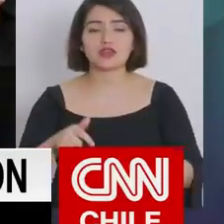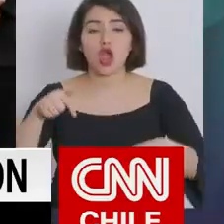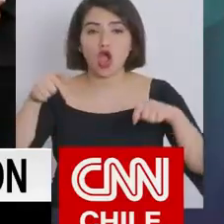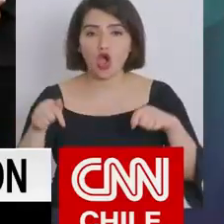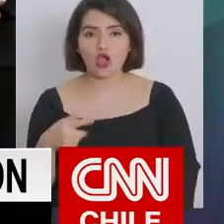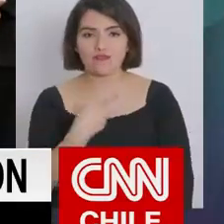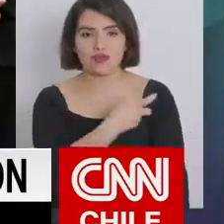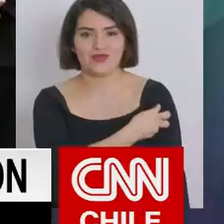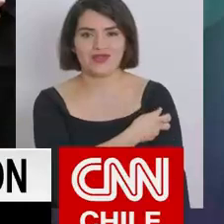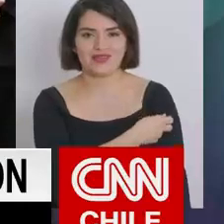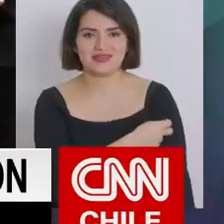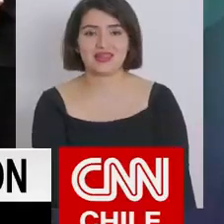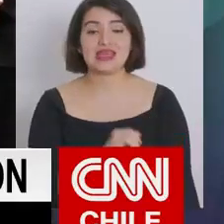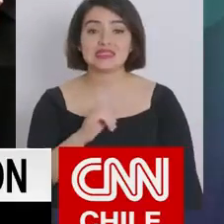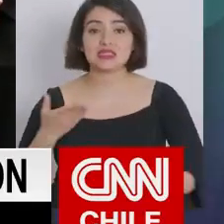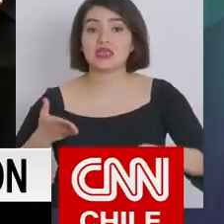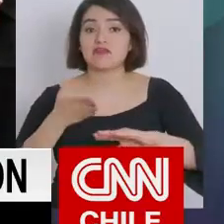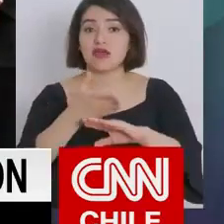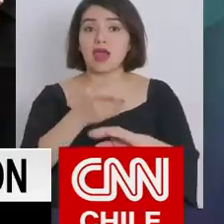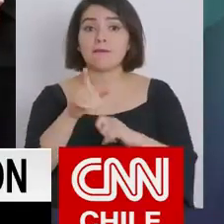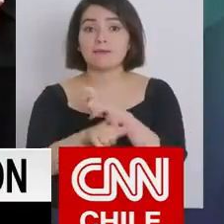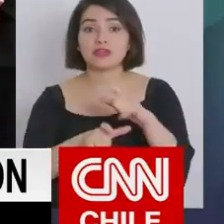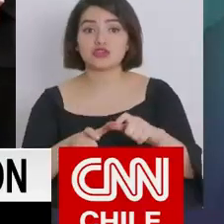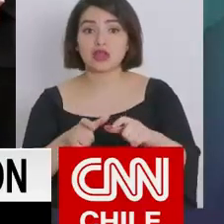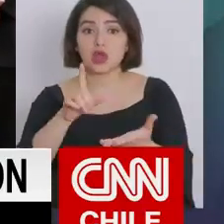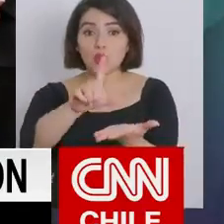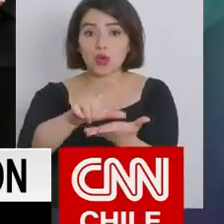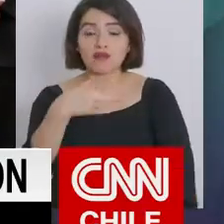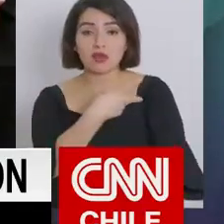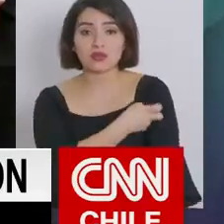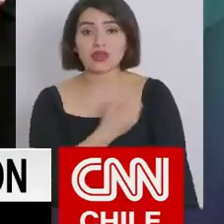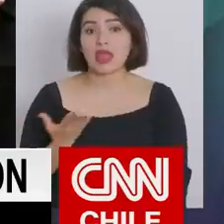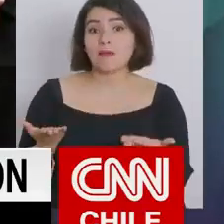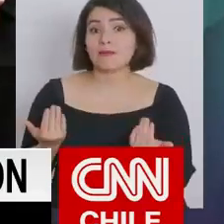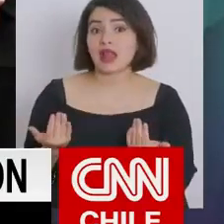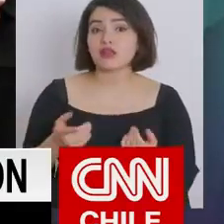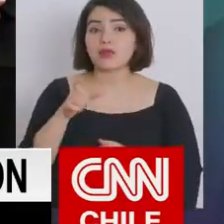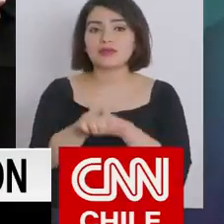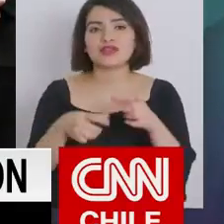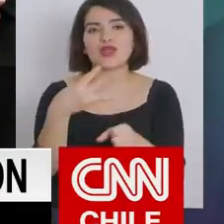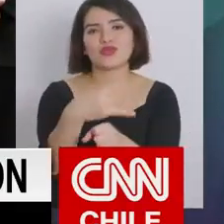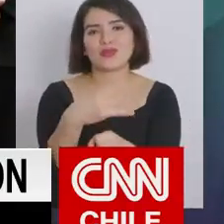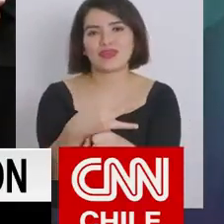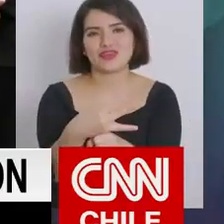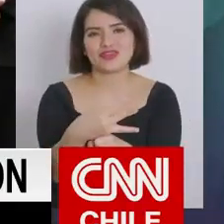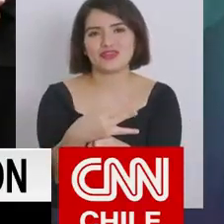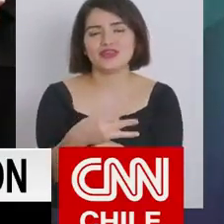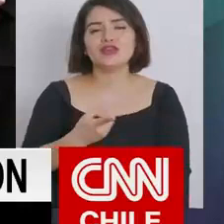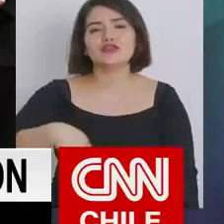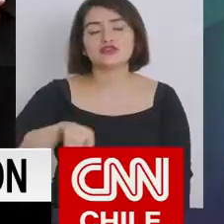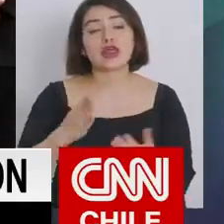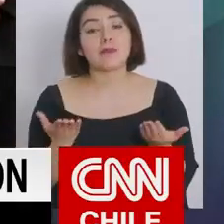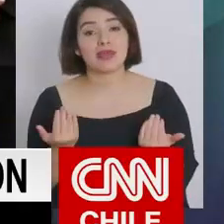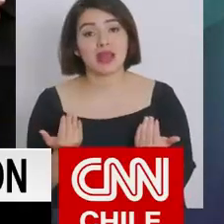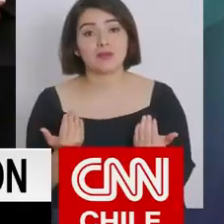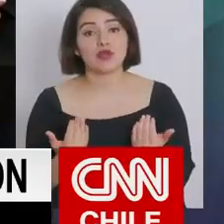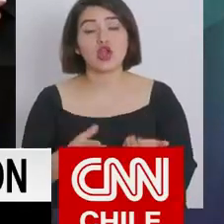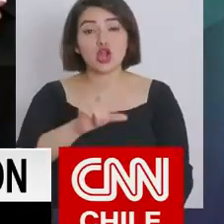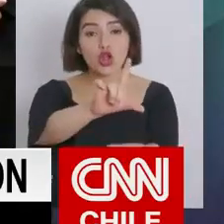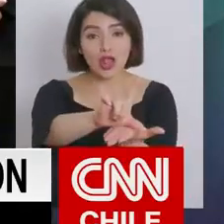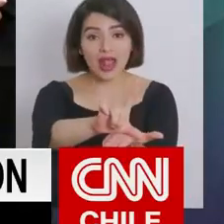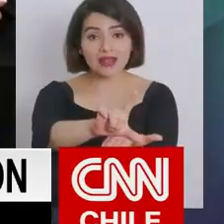sobre todo si asisten las personas a los vacunatorios, están esperando, son adultos mayores. Por lo tanto, esperamos que a nivel